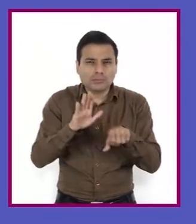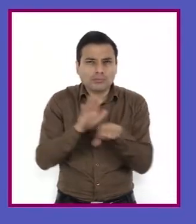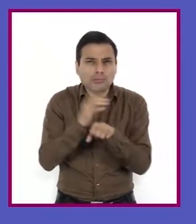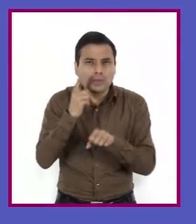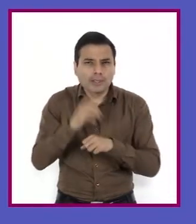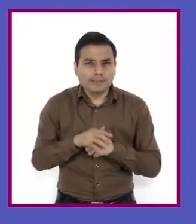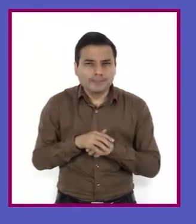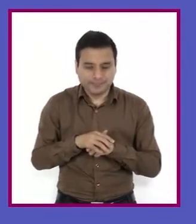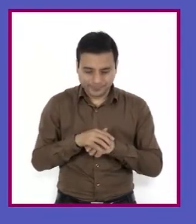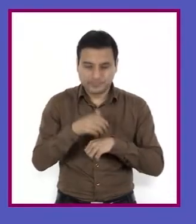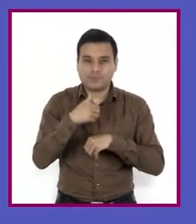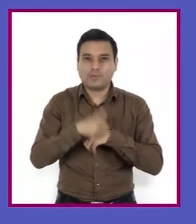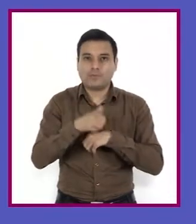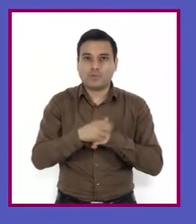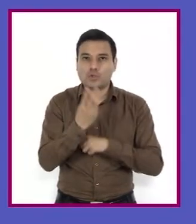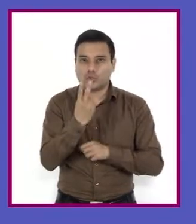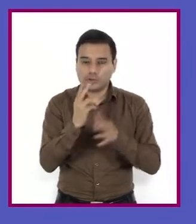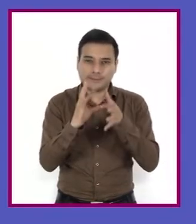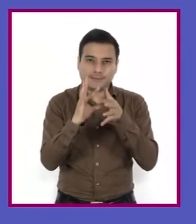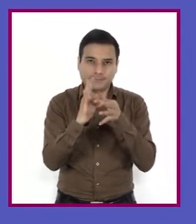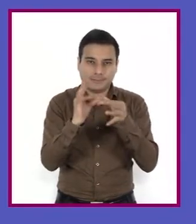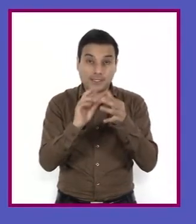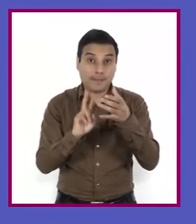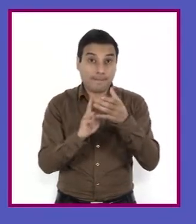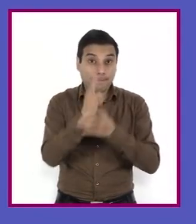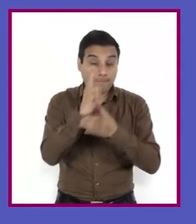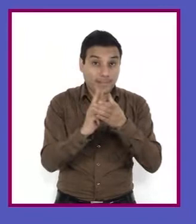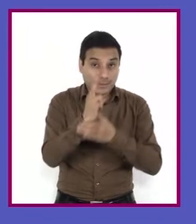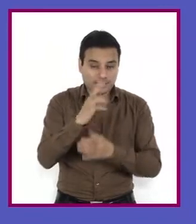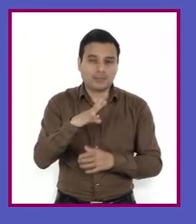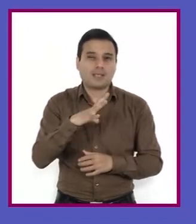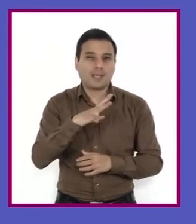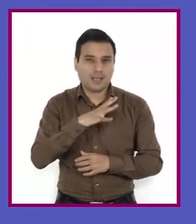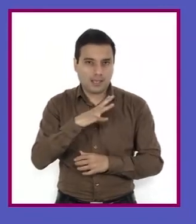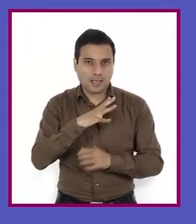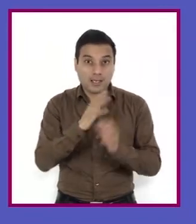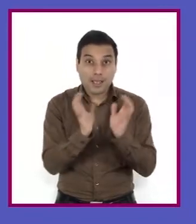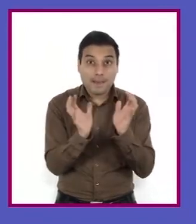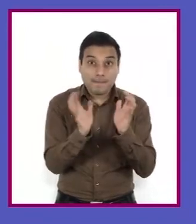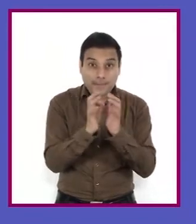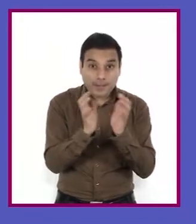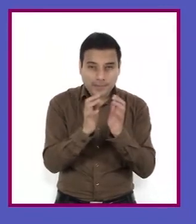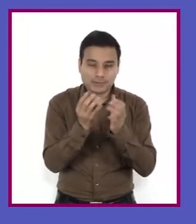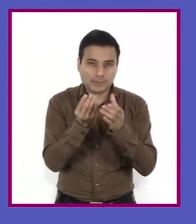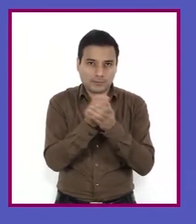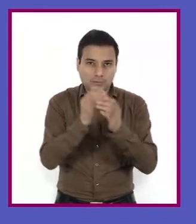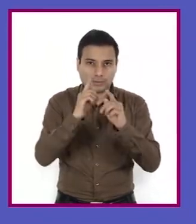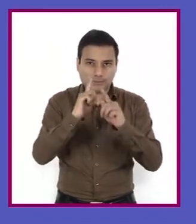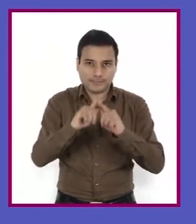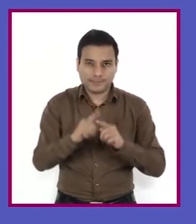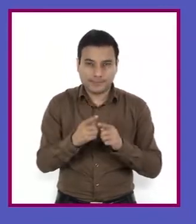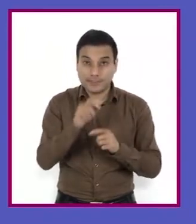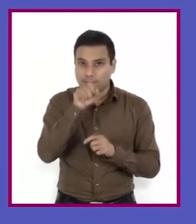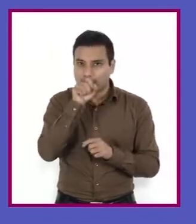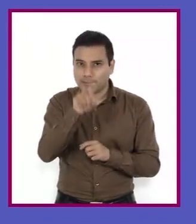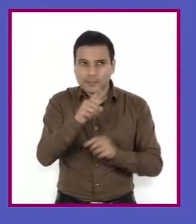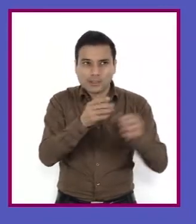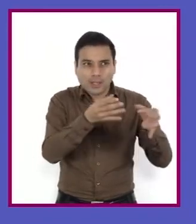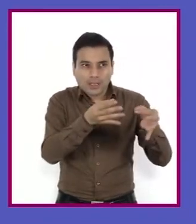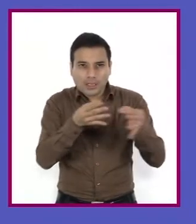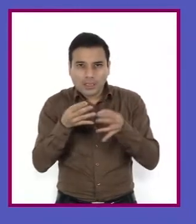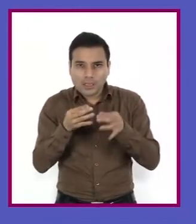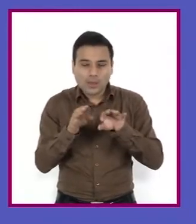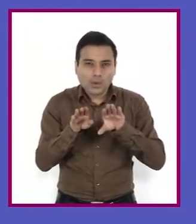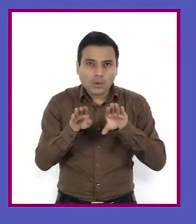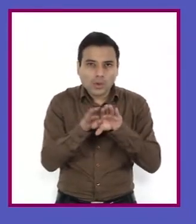2 refiere que las plantas tienen diversas trampas para atrapar a sus víctimas. En el 3 indica el modo en el que atraen a sus